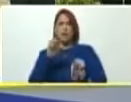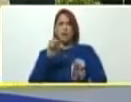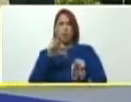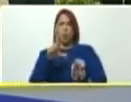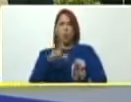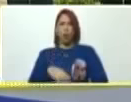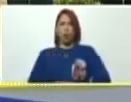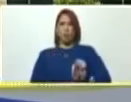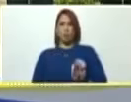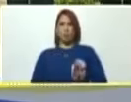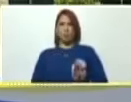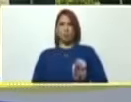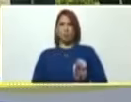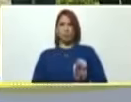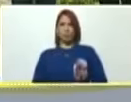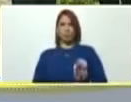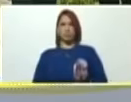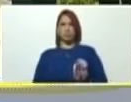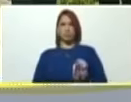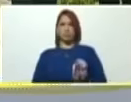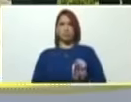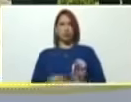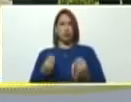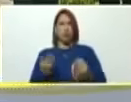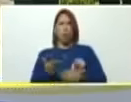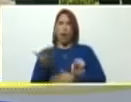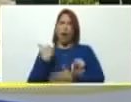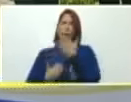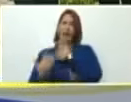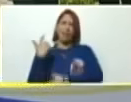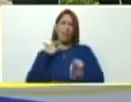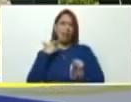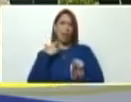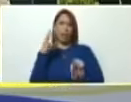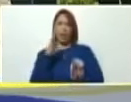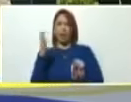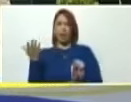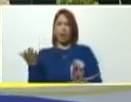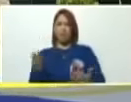Ricardo, Ñañez. ¿Cómo era?